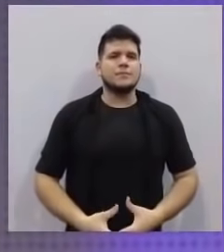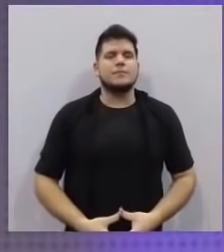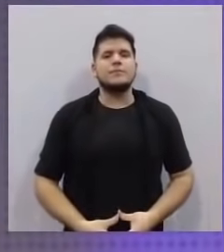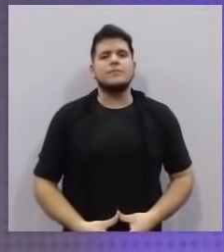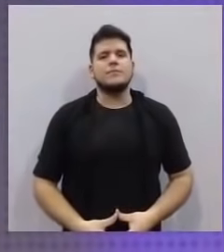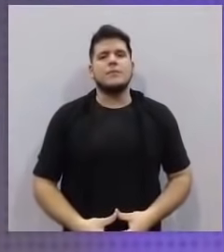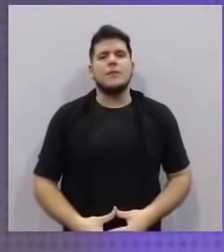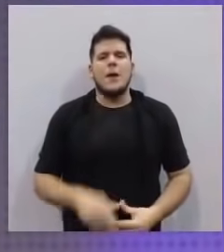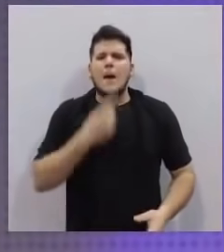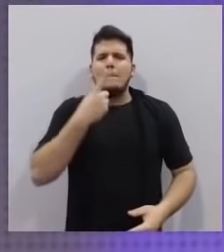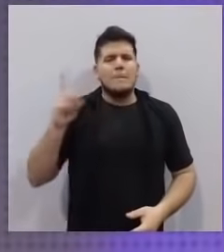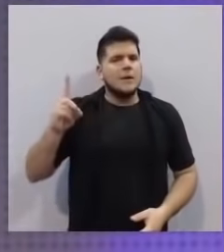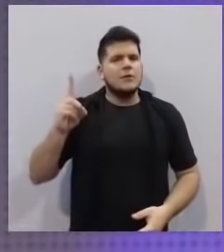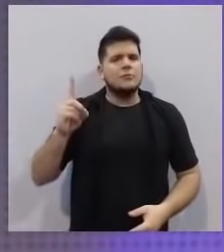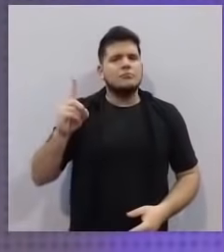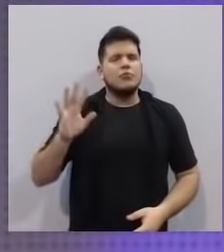corona que portas